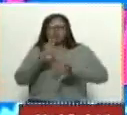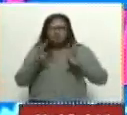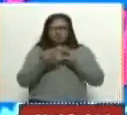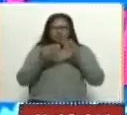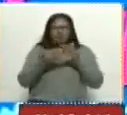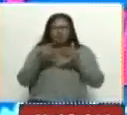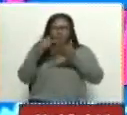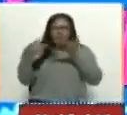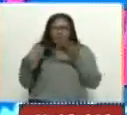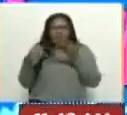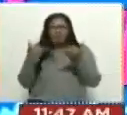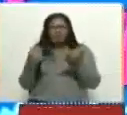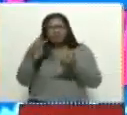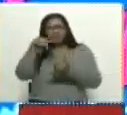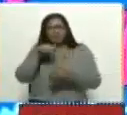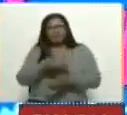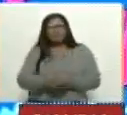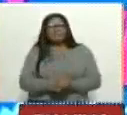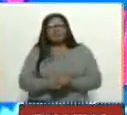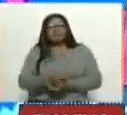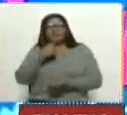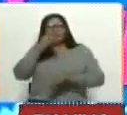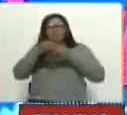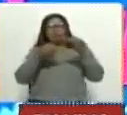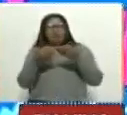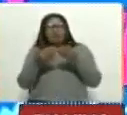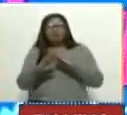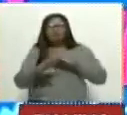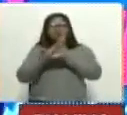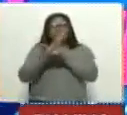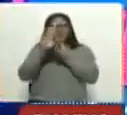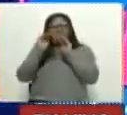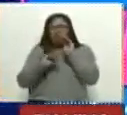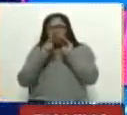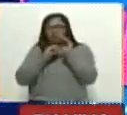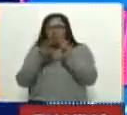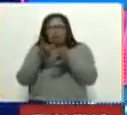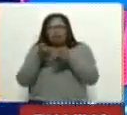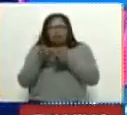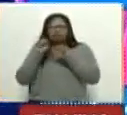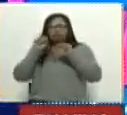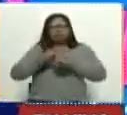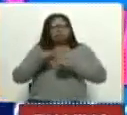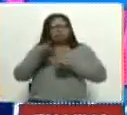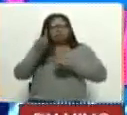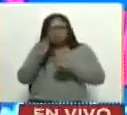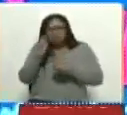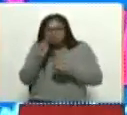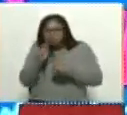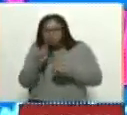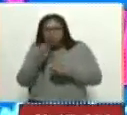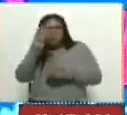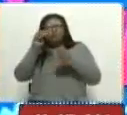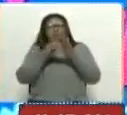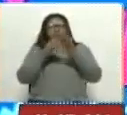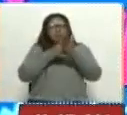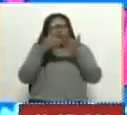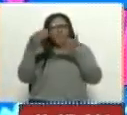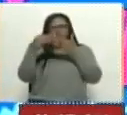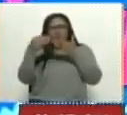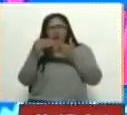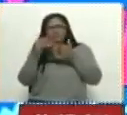las cenizas nuestra economía les decía que las sanciones bajaron nuestros ingresos de un promedio de cuatro mil millones de